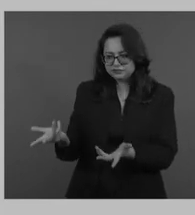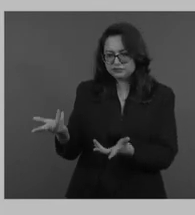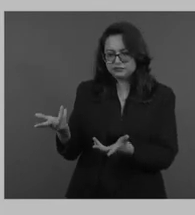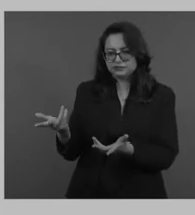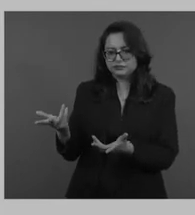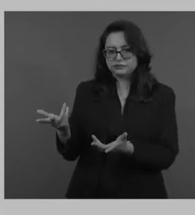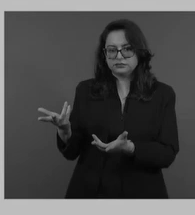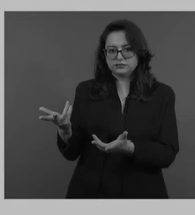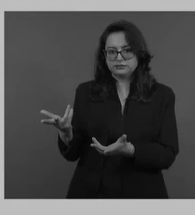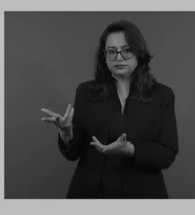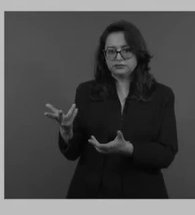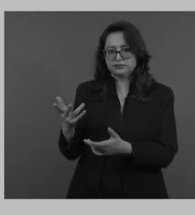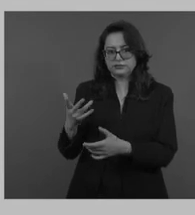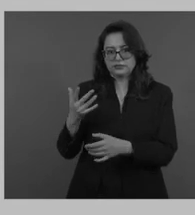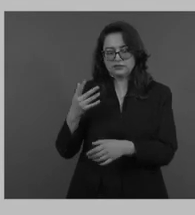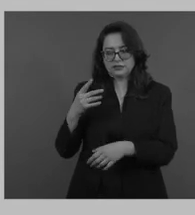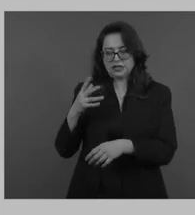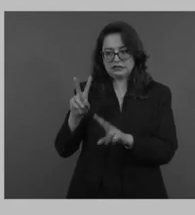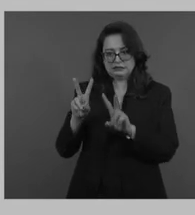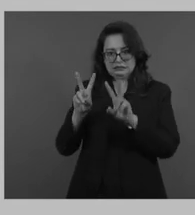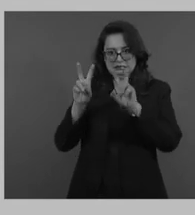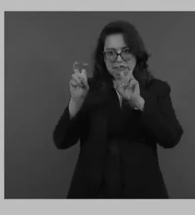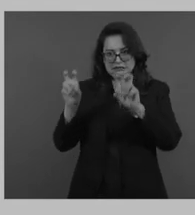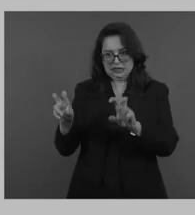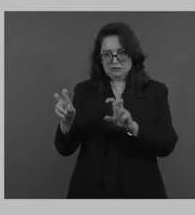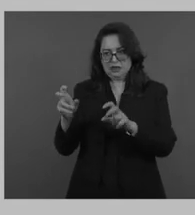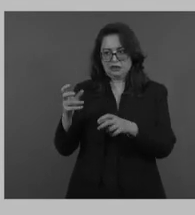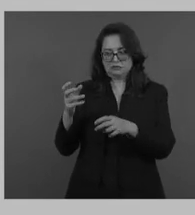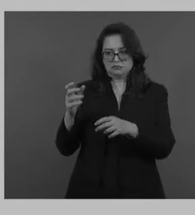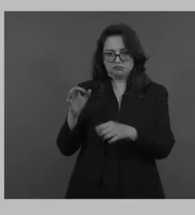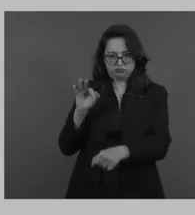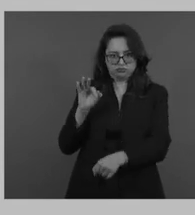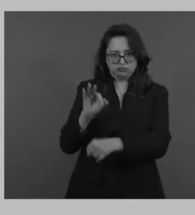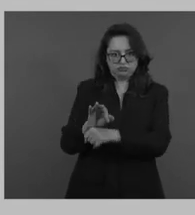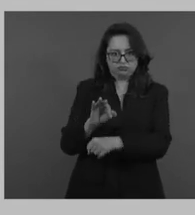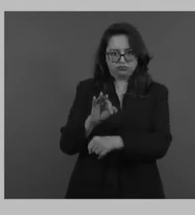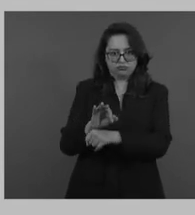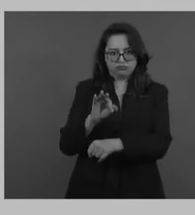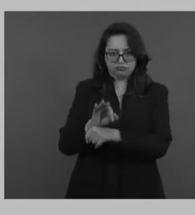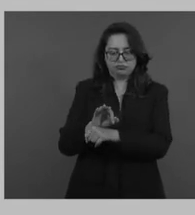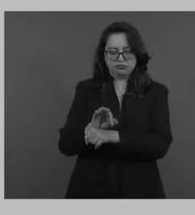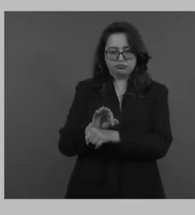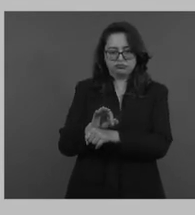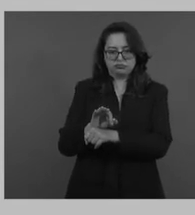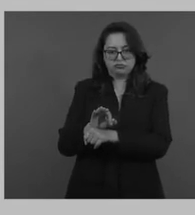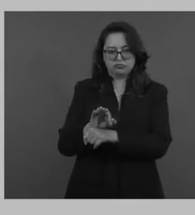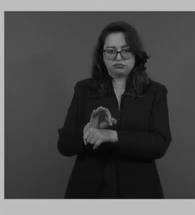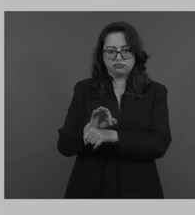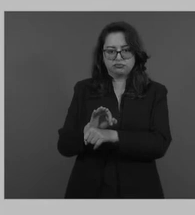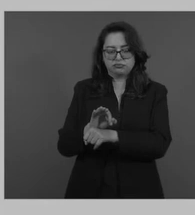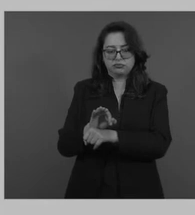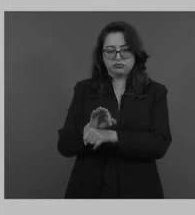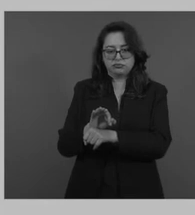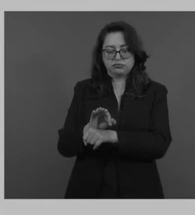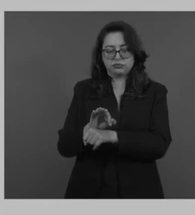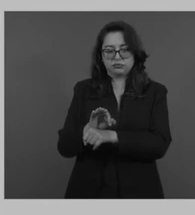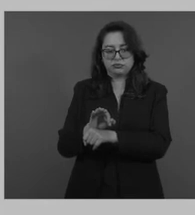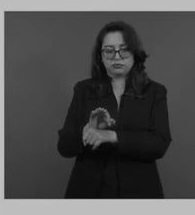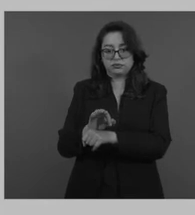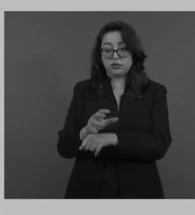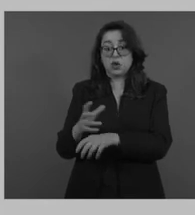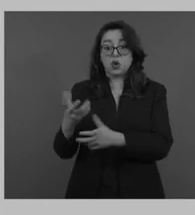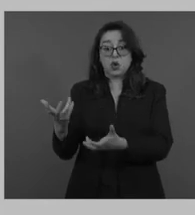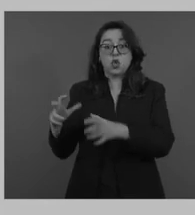compartido los expertos en materia de protección civil, que de acuerdo a